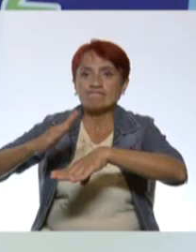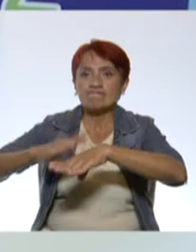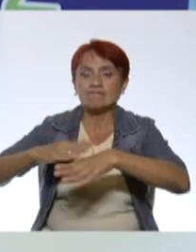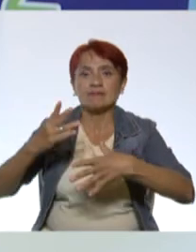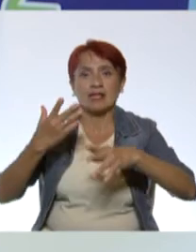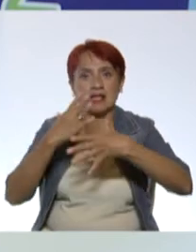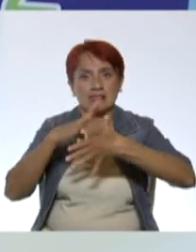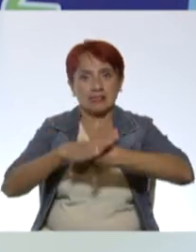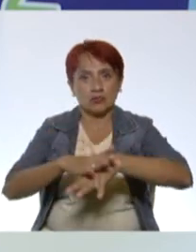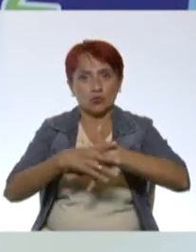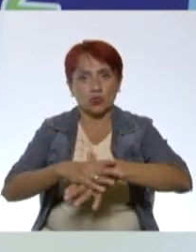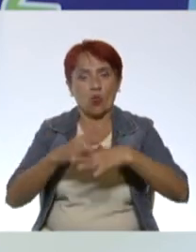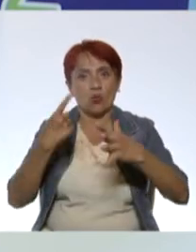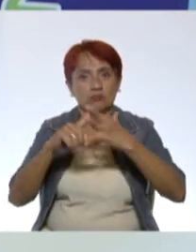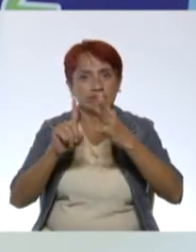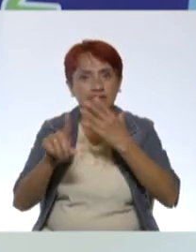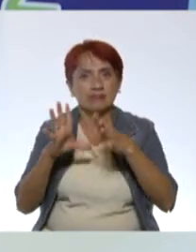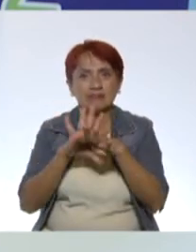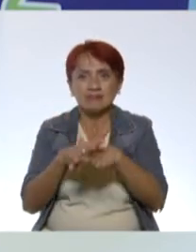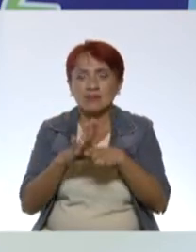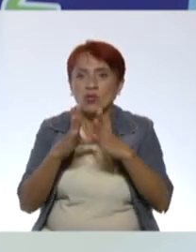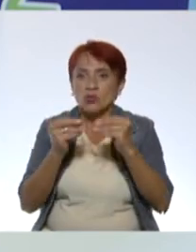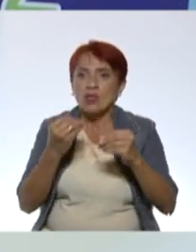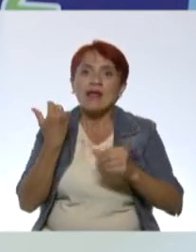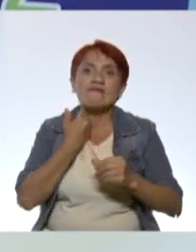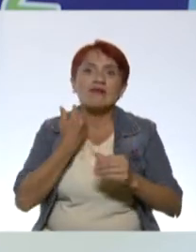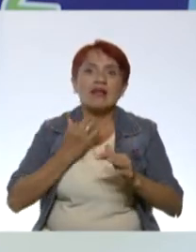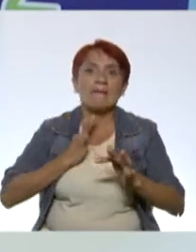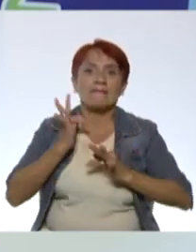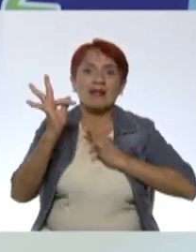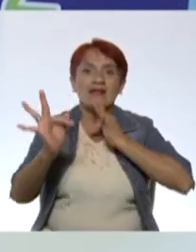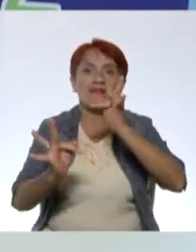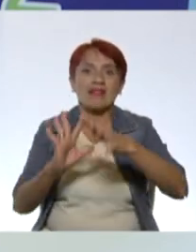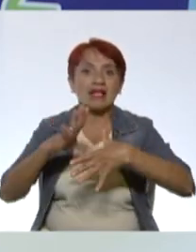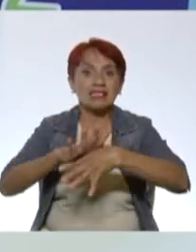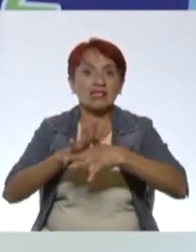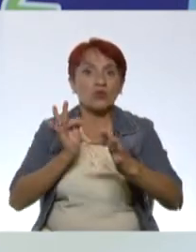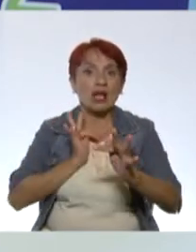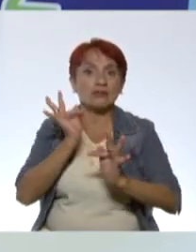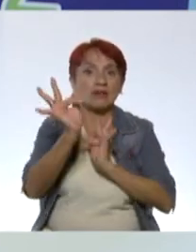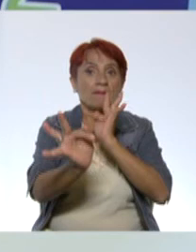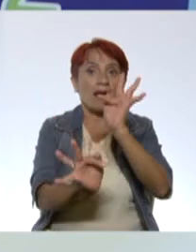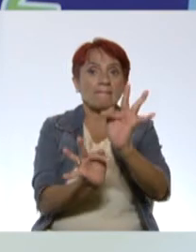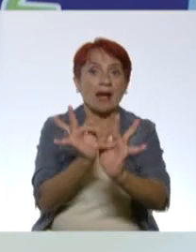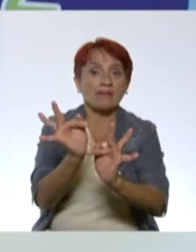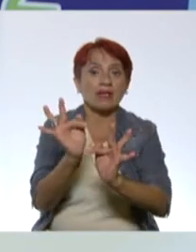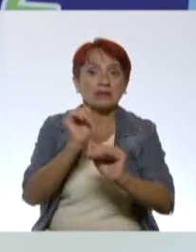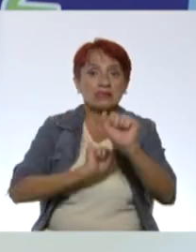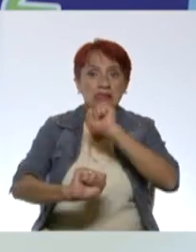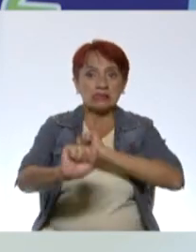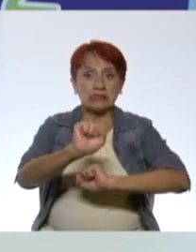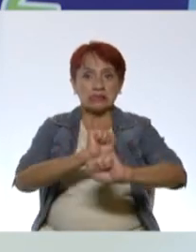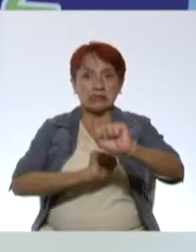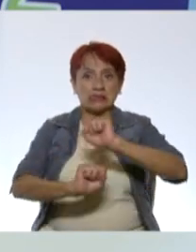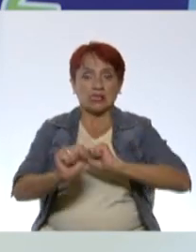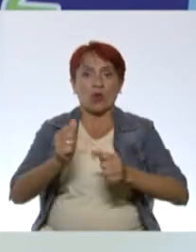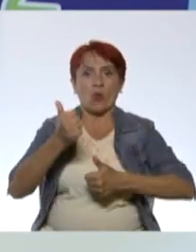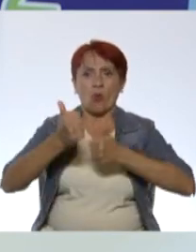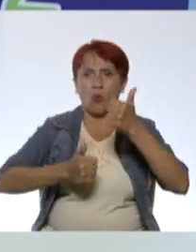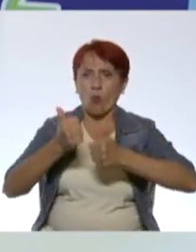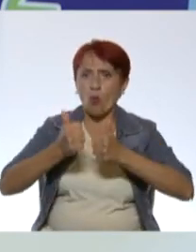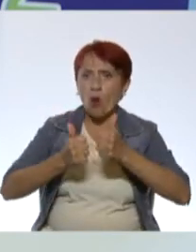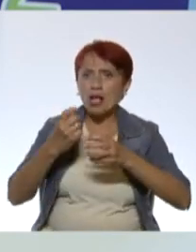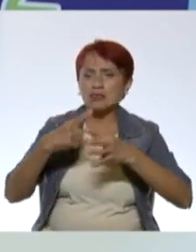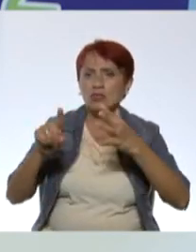vida sexual. Podemos hablar de lo que son las enfermedades de transmisión sexual y cómo prevenirlas. Podemos hablar de cuáles son